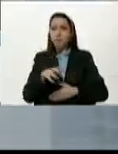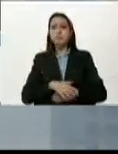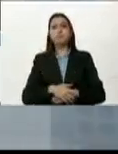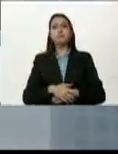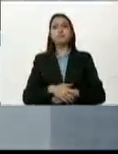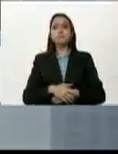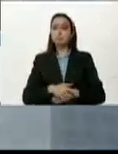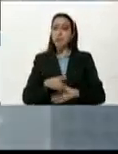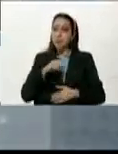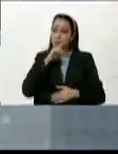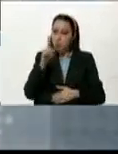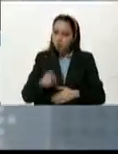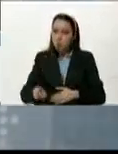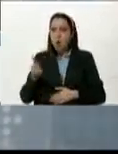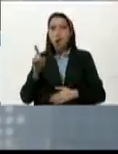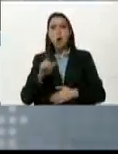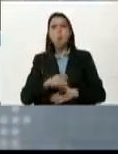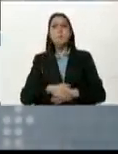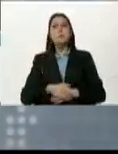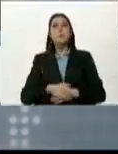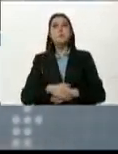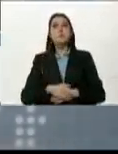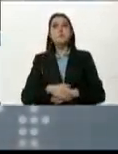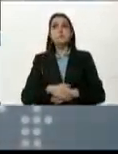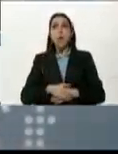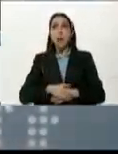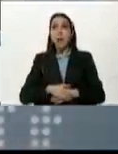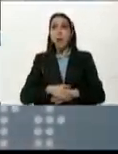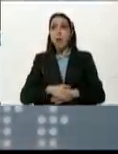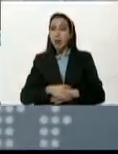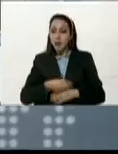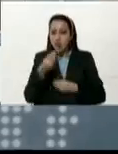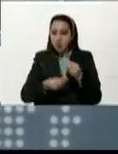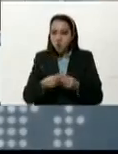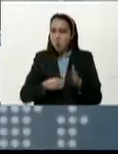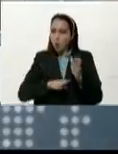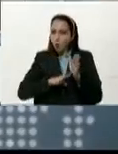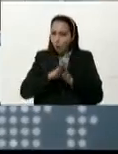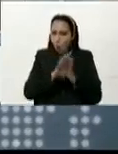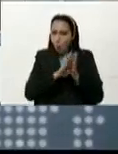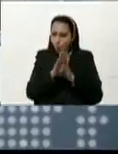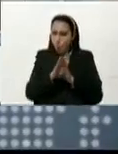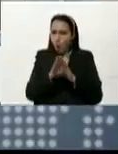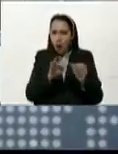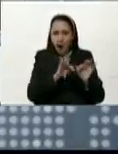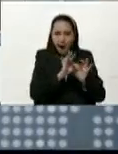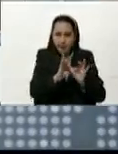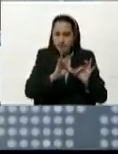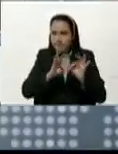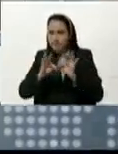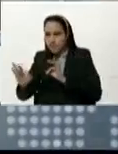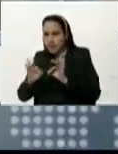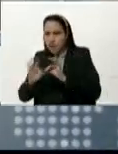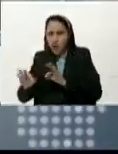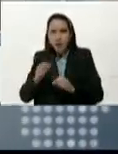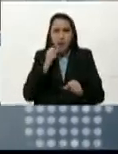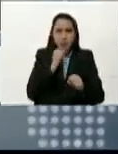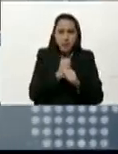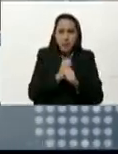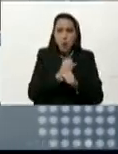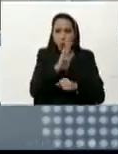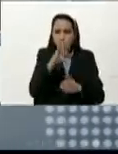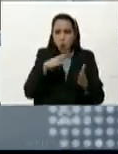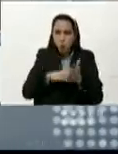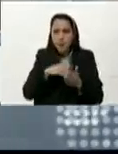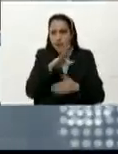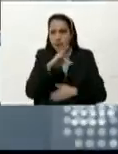es importante verdad que nos digan el rendimiento por hectárea en esas 4.500 hectáreas